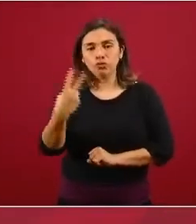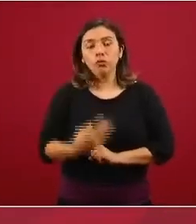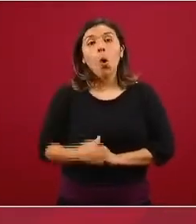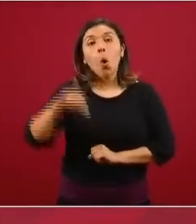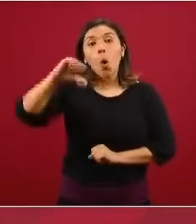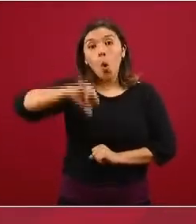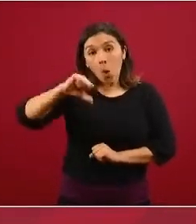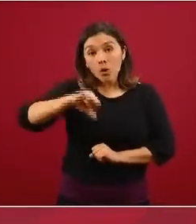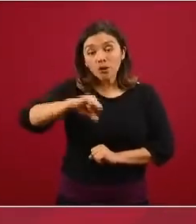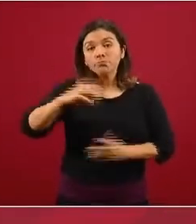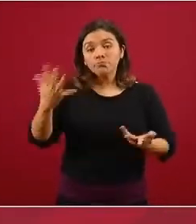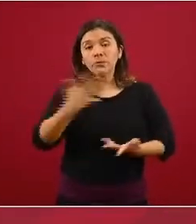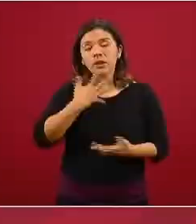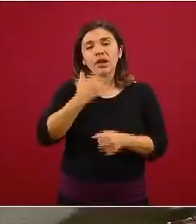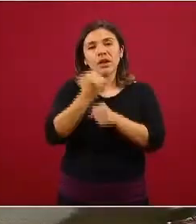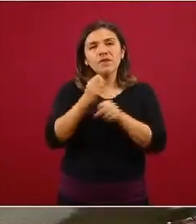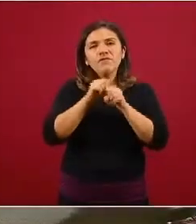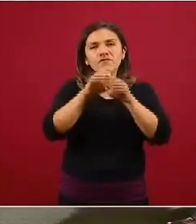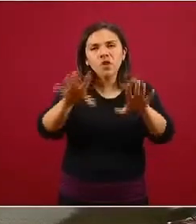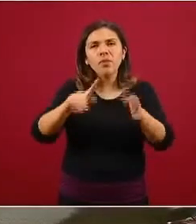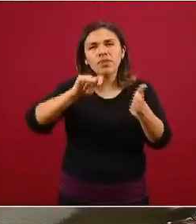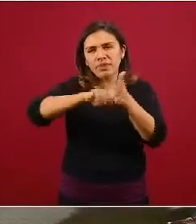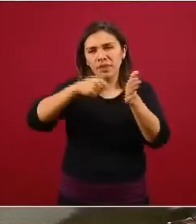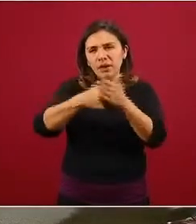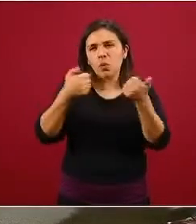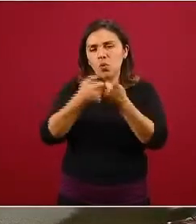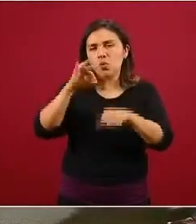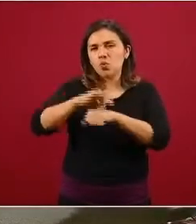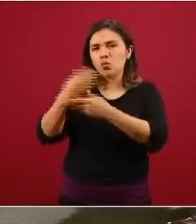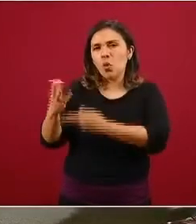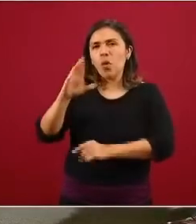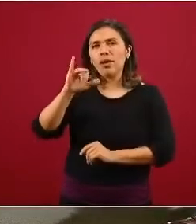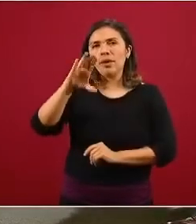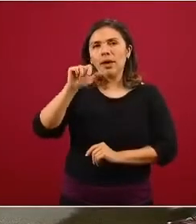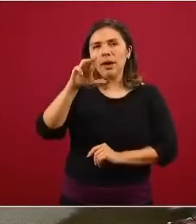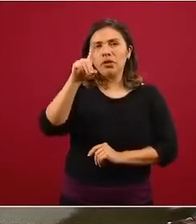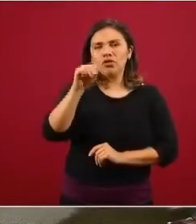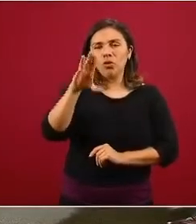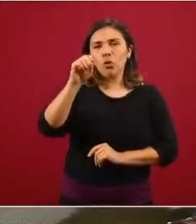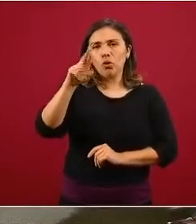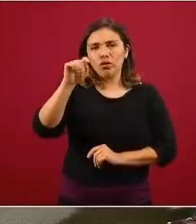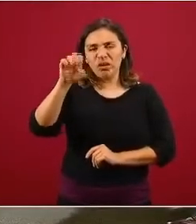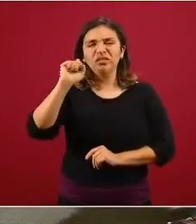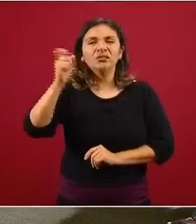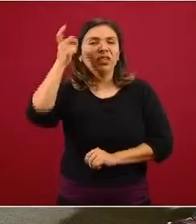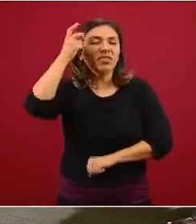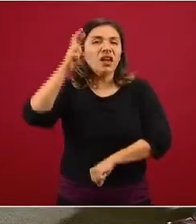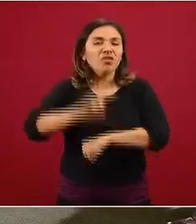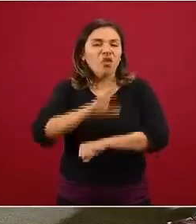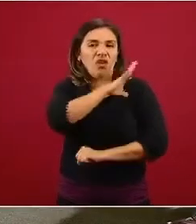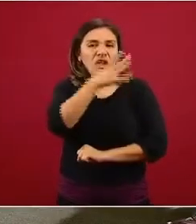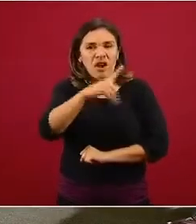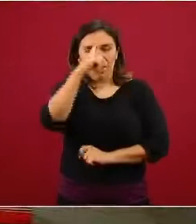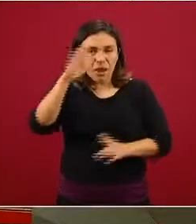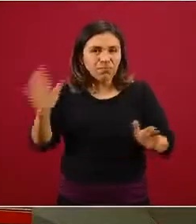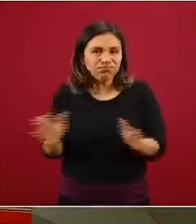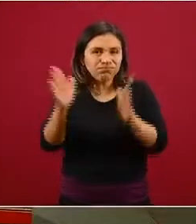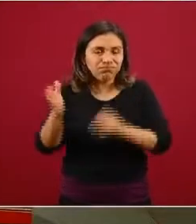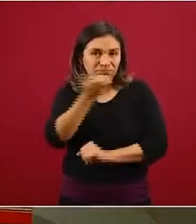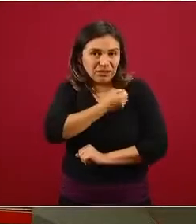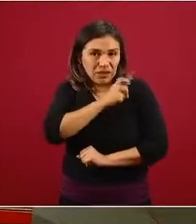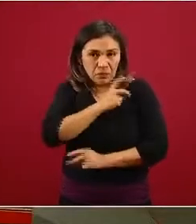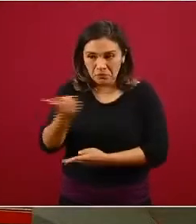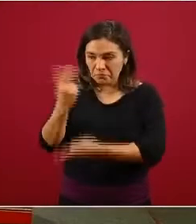vamos a tener el informe técnico que presentará el doctor Ricardo Cortés Alcalá, director general de Promoción de la Salud, aquí